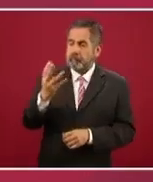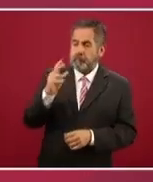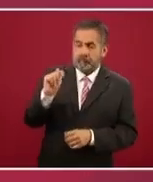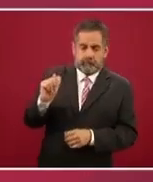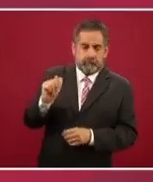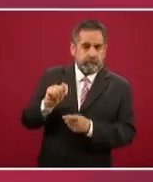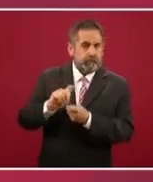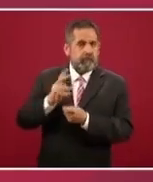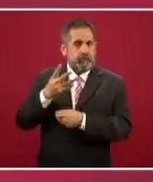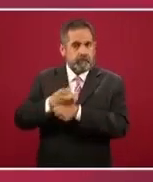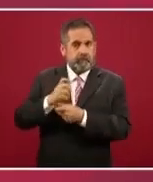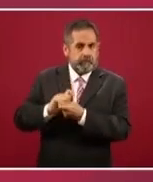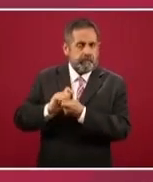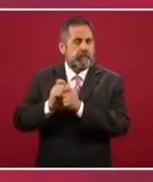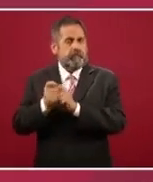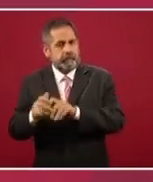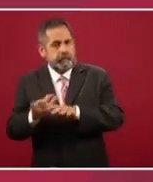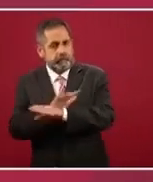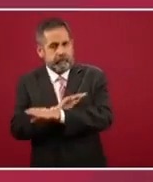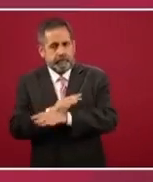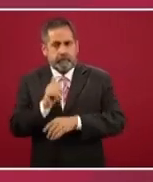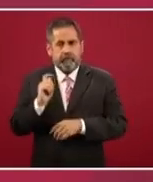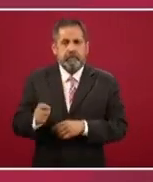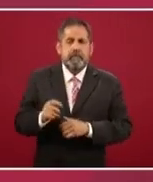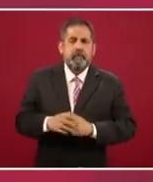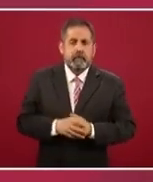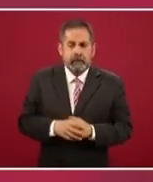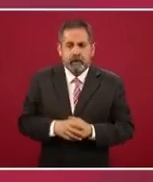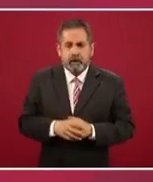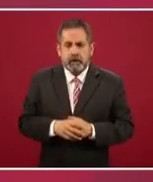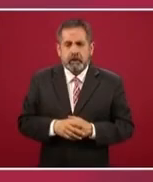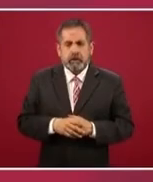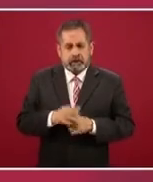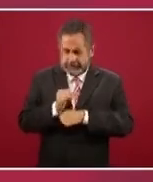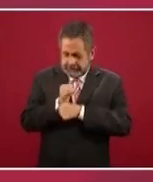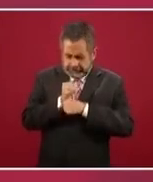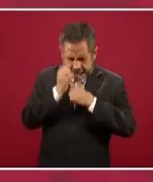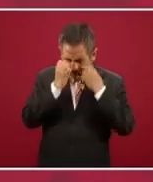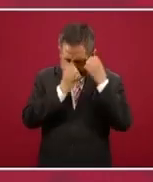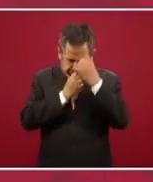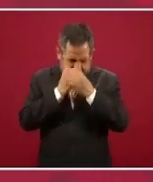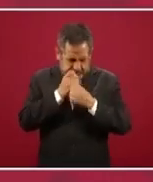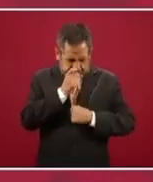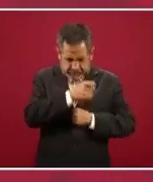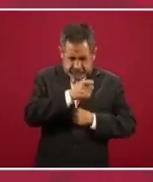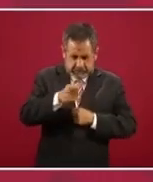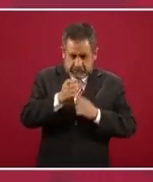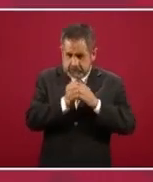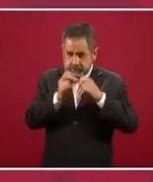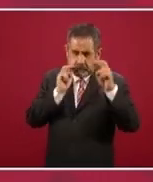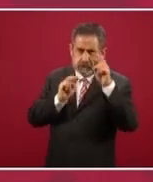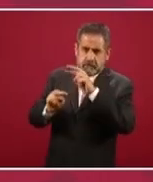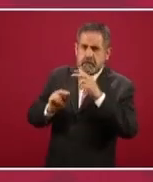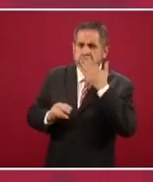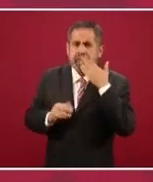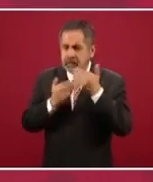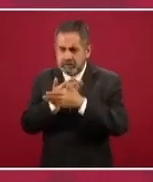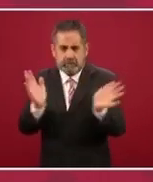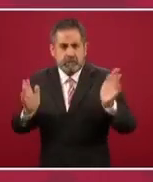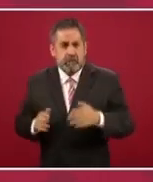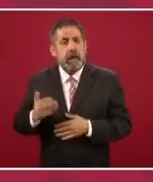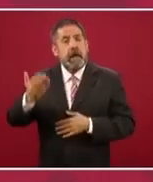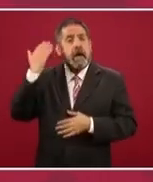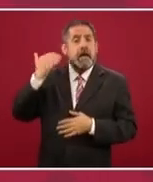Transformación, de que hay un buen escrutinio público, lo que no hacían los medios